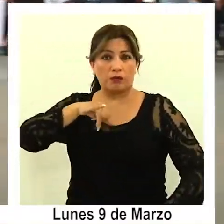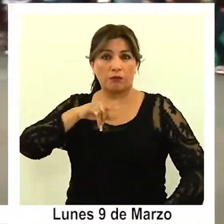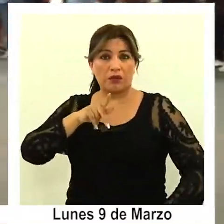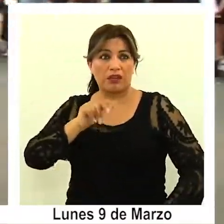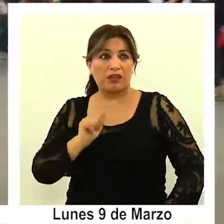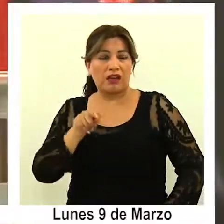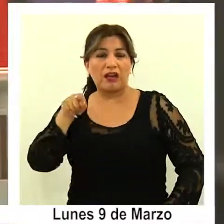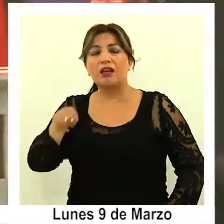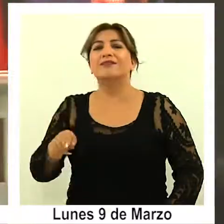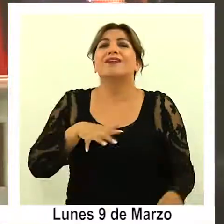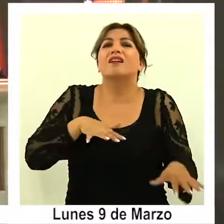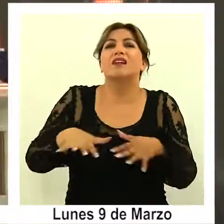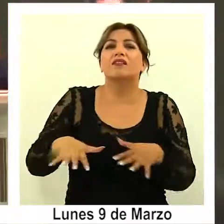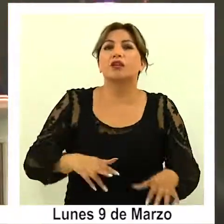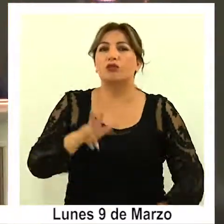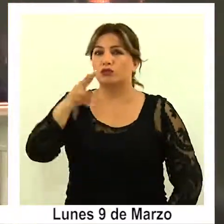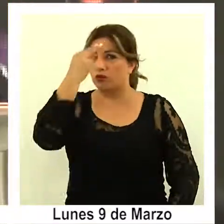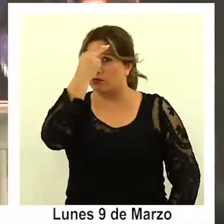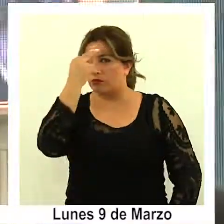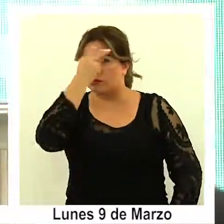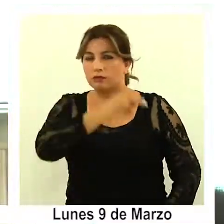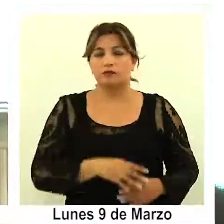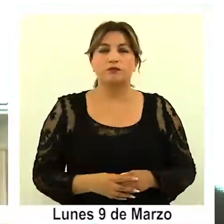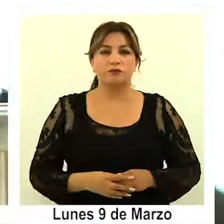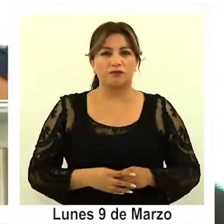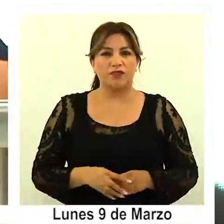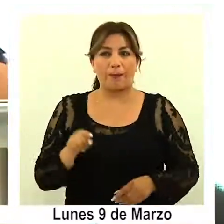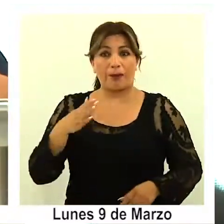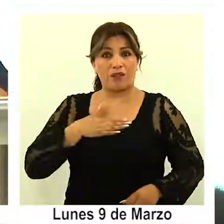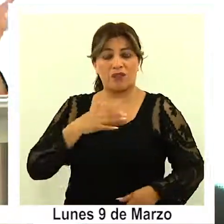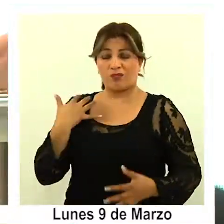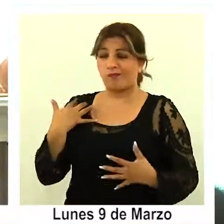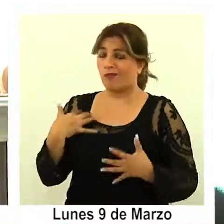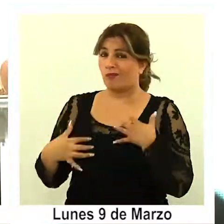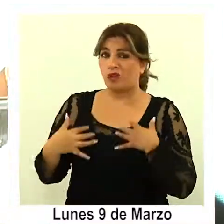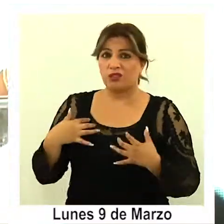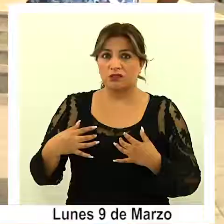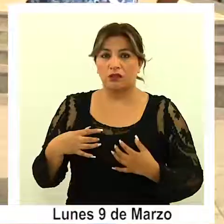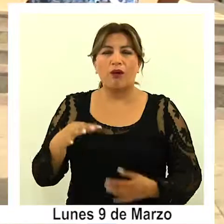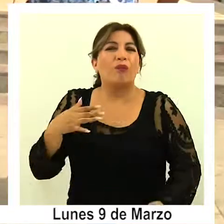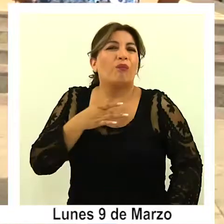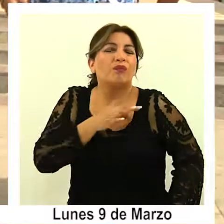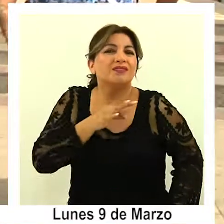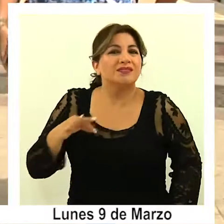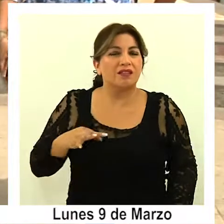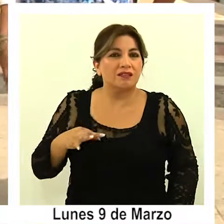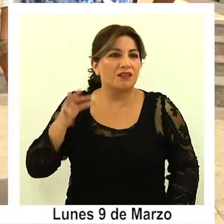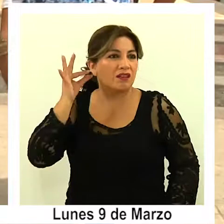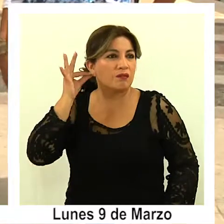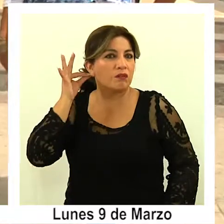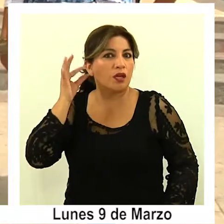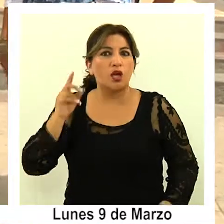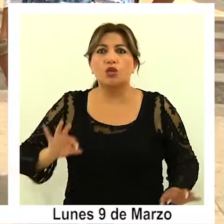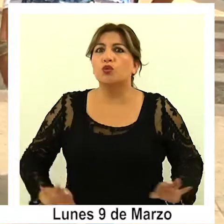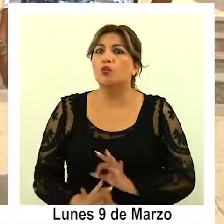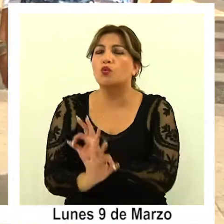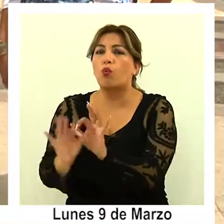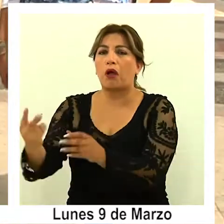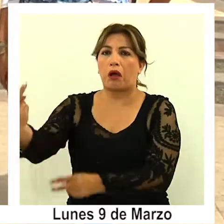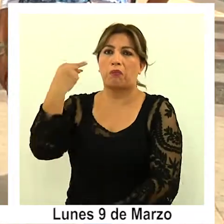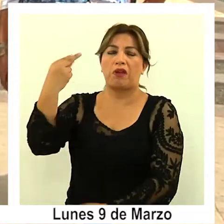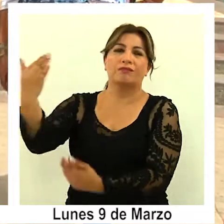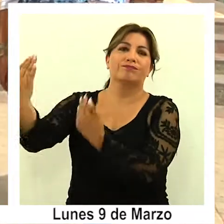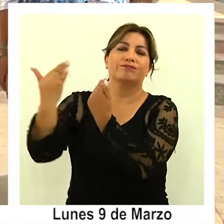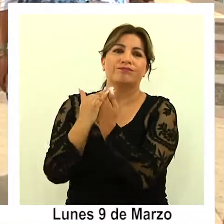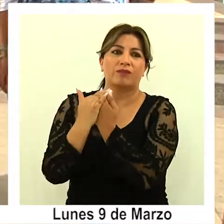mujer milka pardo durante los actos del 8 de marzo es bastante molesto porque me daba la serie de mi cabeza regional no se ha